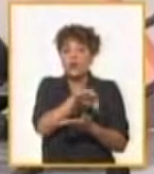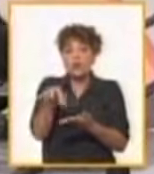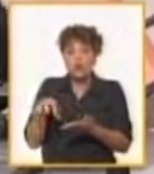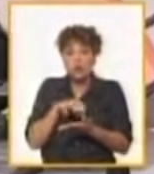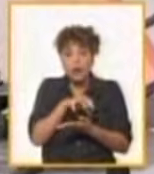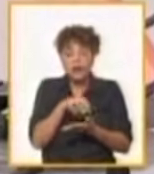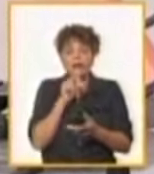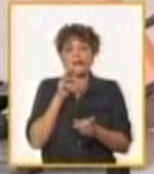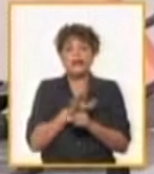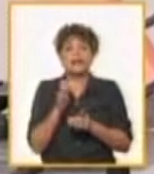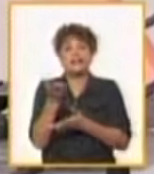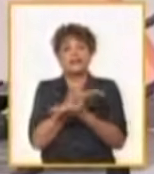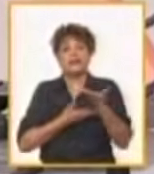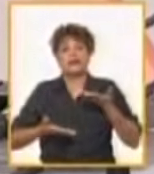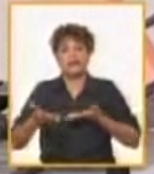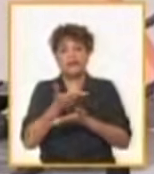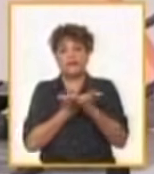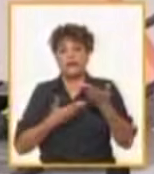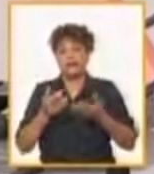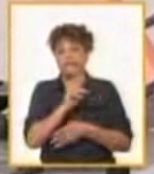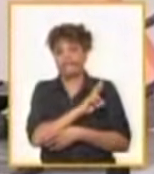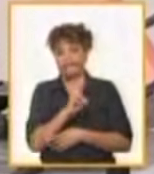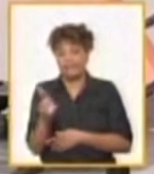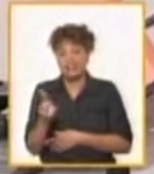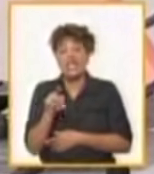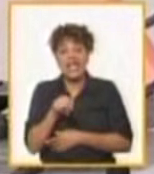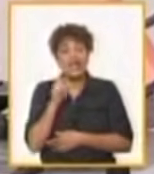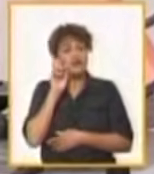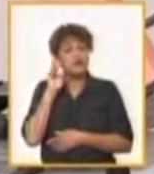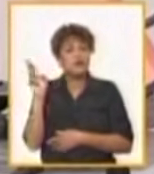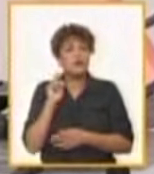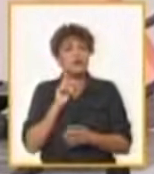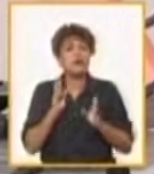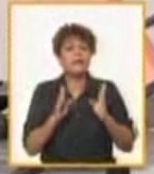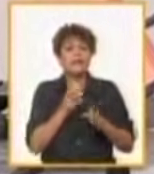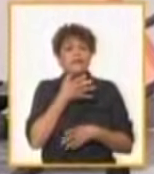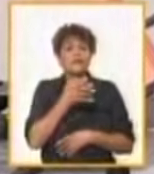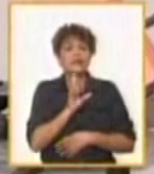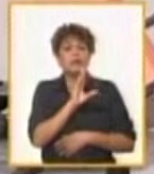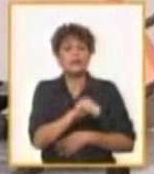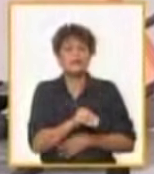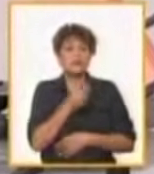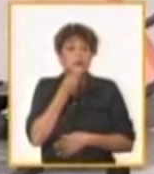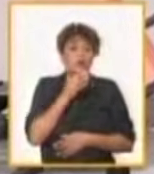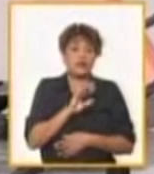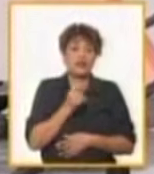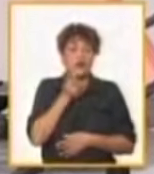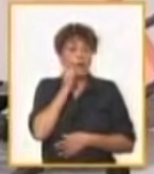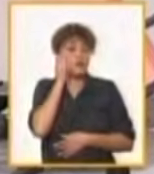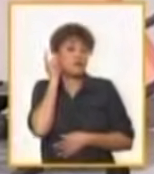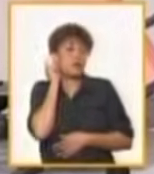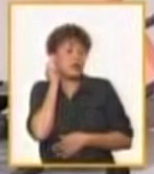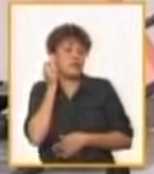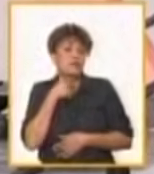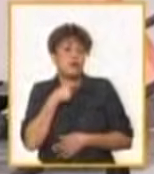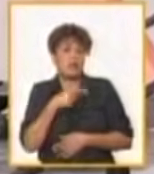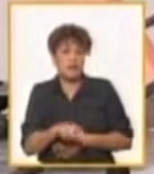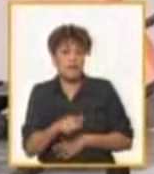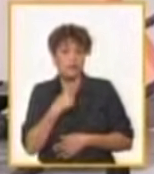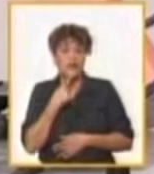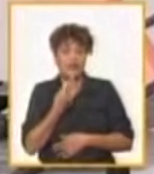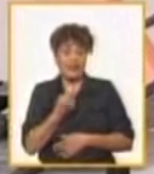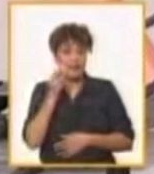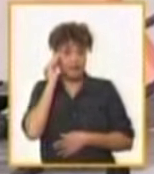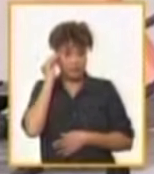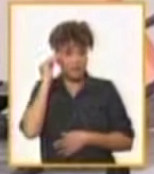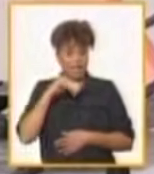debate de la revolución. Hay una parte en que Fidel dice: es posible que los hombres y las mujeres que tengan una actitud realmente